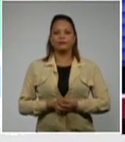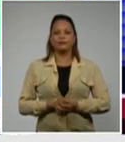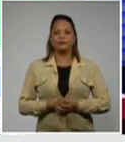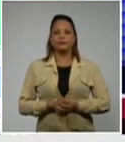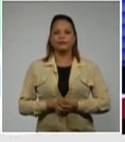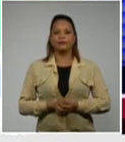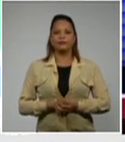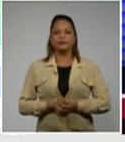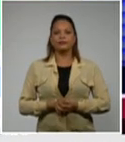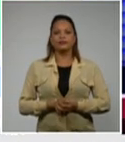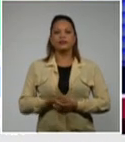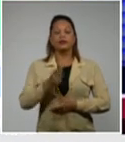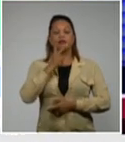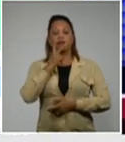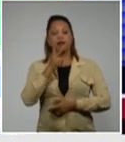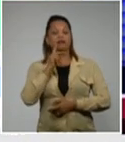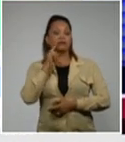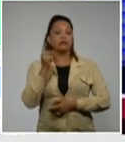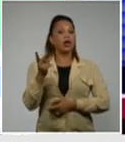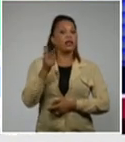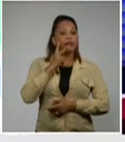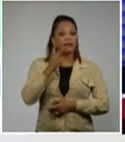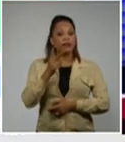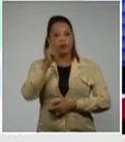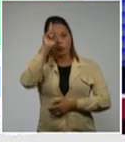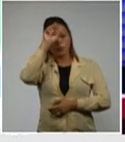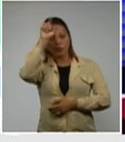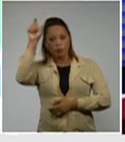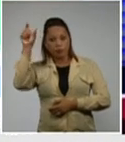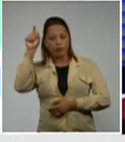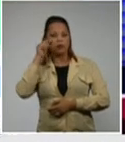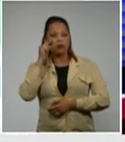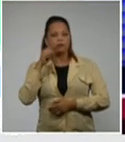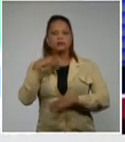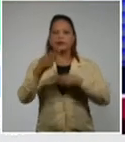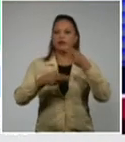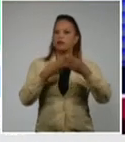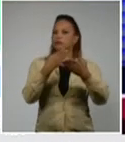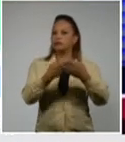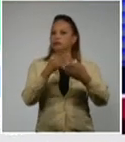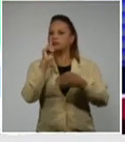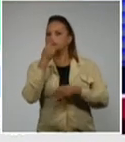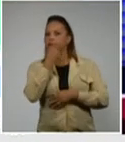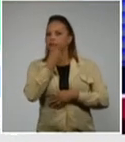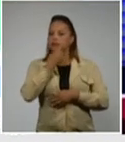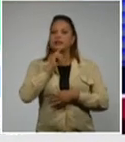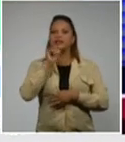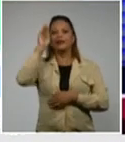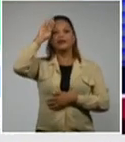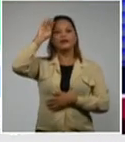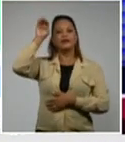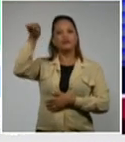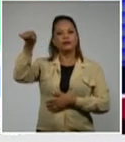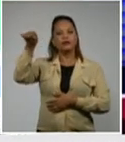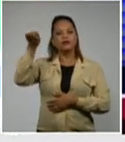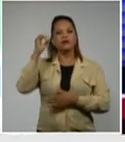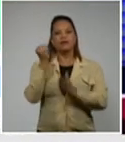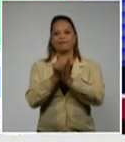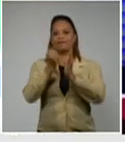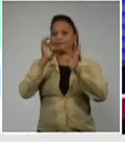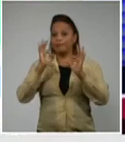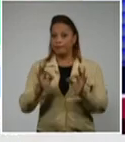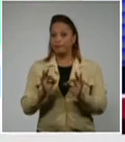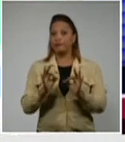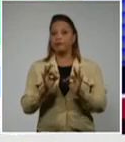Se fue atendida en el hospital, se hicieron las pruebas, se ingresó, se confirmó